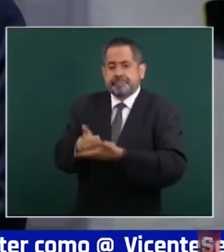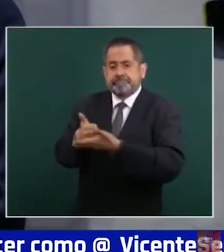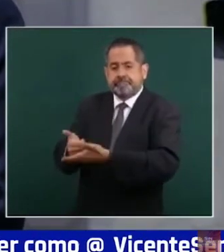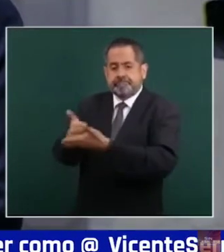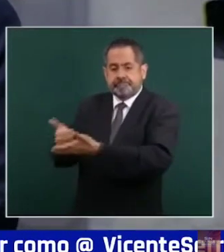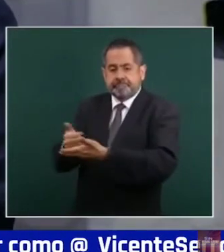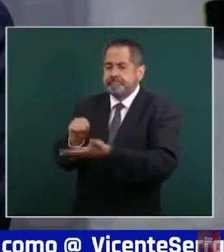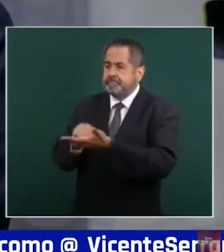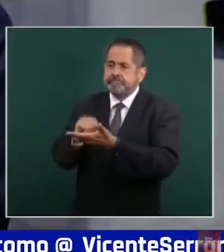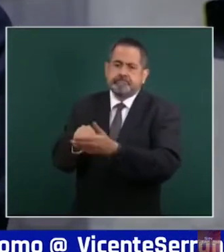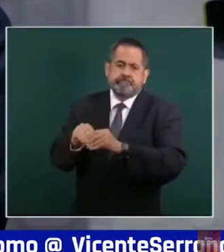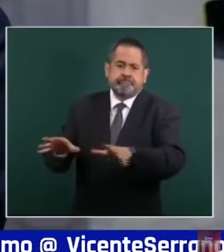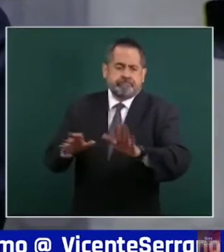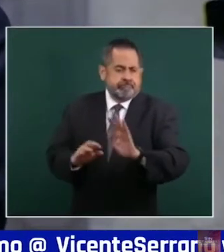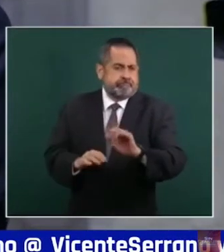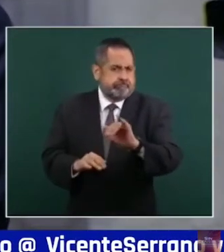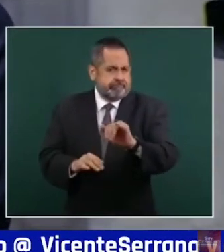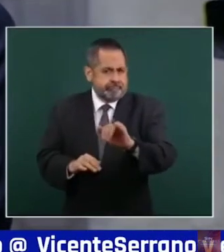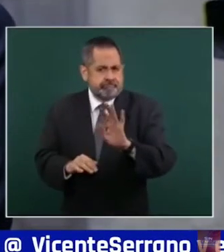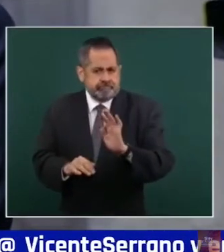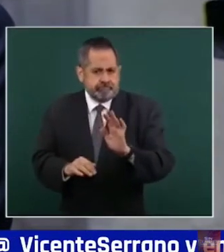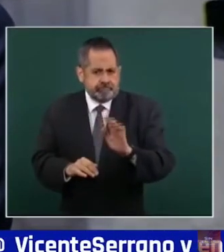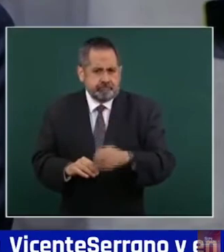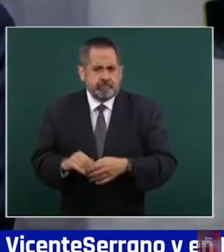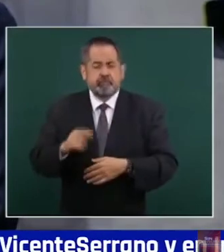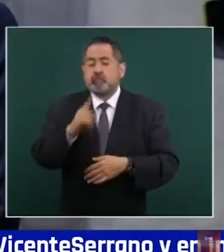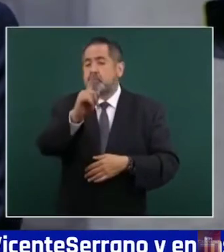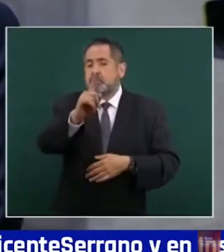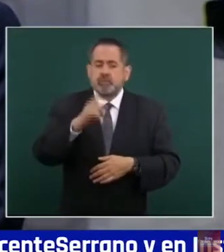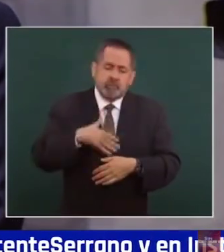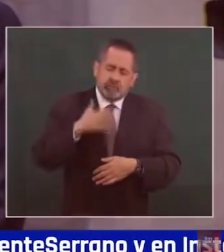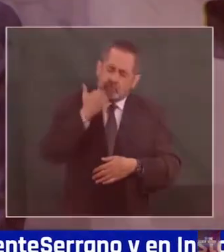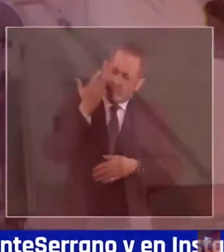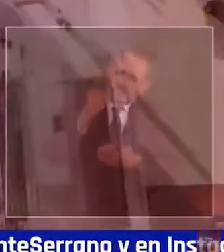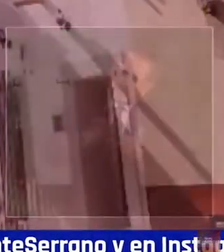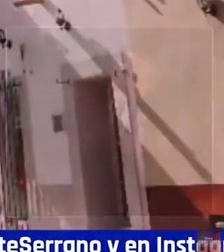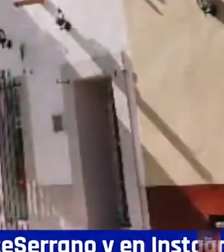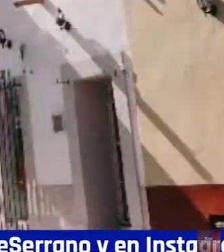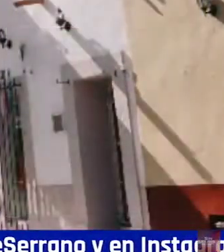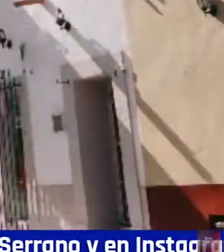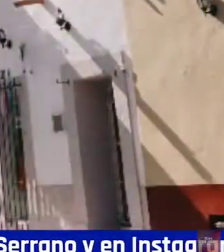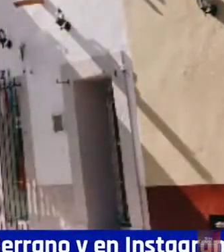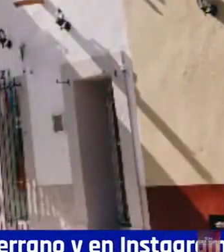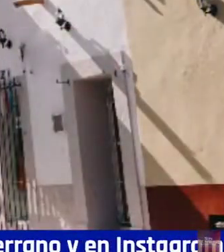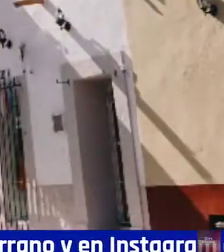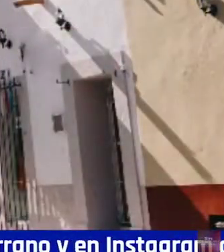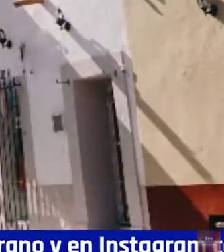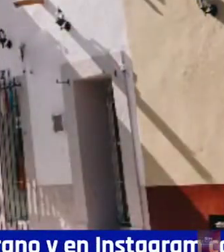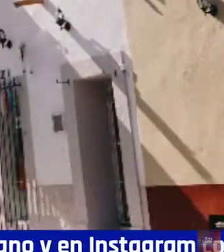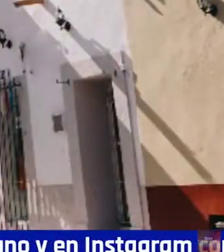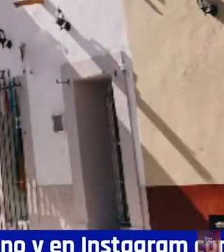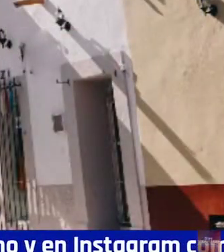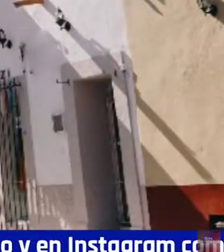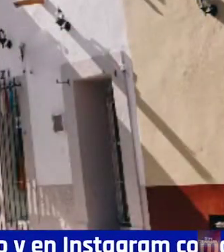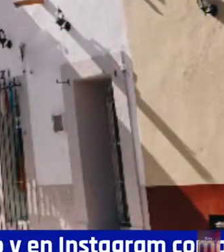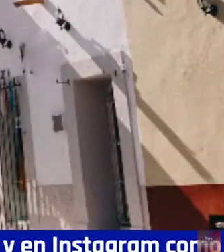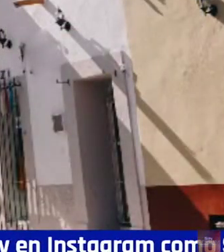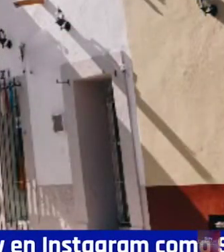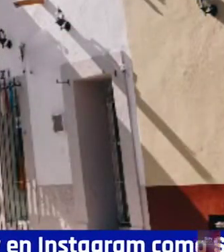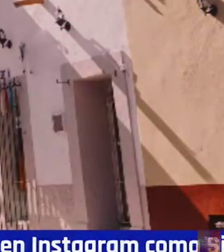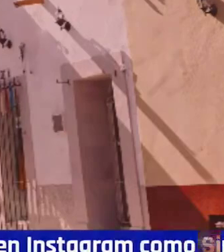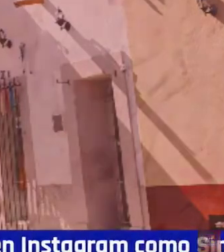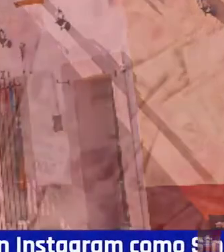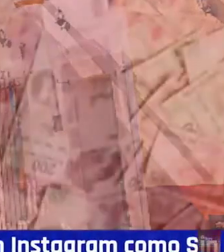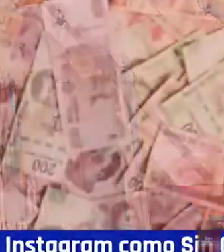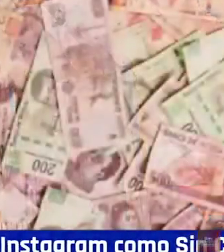megarricos creció 6 veces más que el ingreso de los mexicanos. Esto me llama mucho la atención. Dice, en